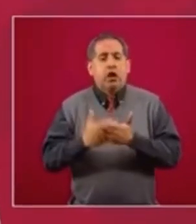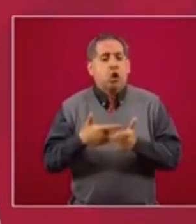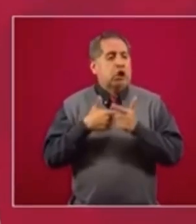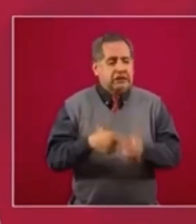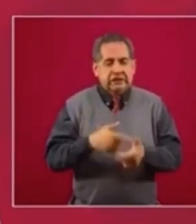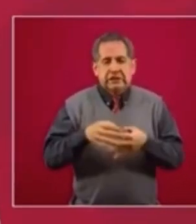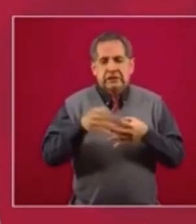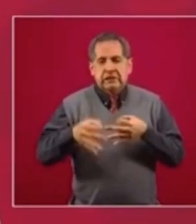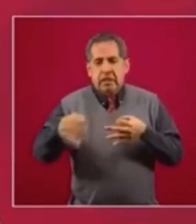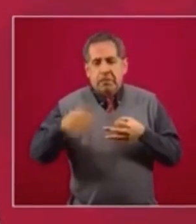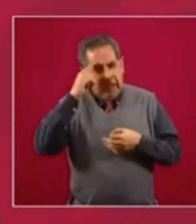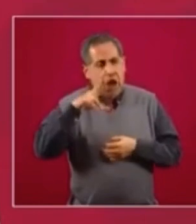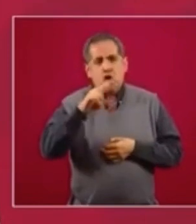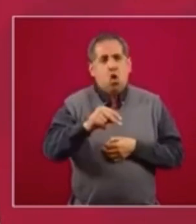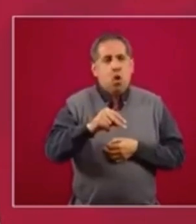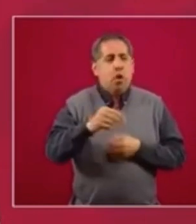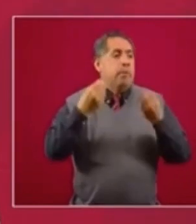que no tengamos ese deficiente.